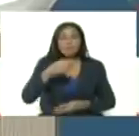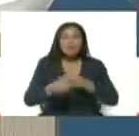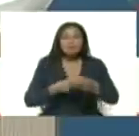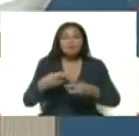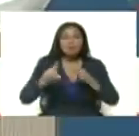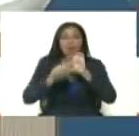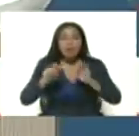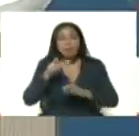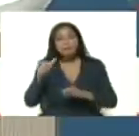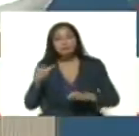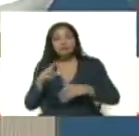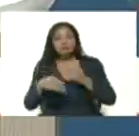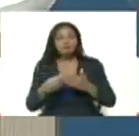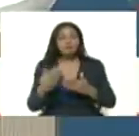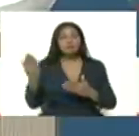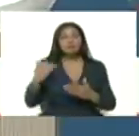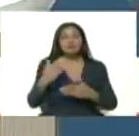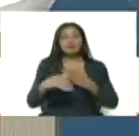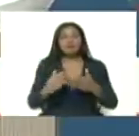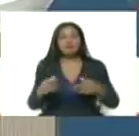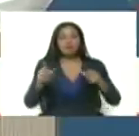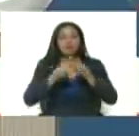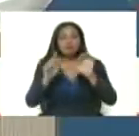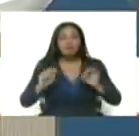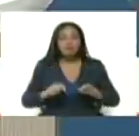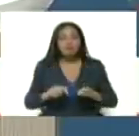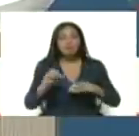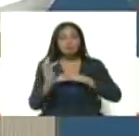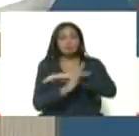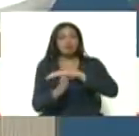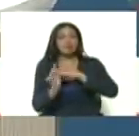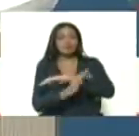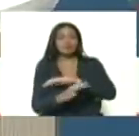personas que provienen de nuestra